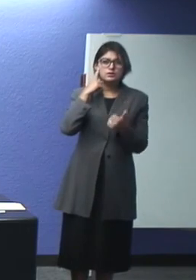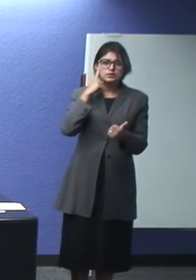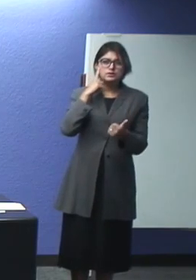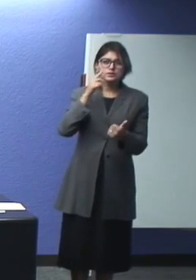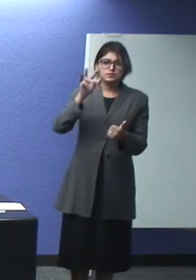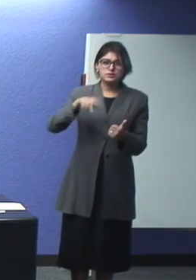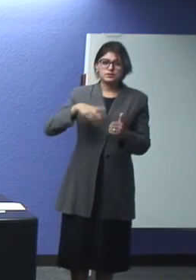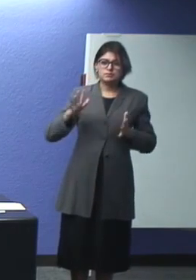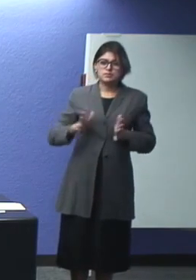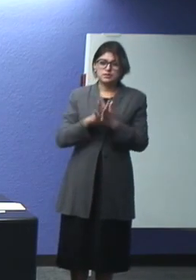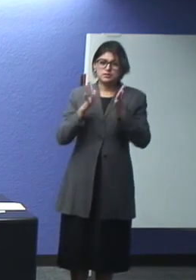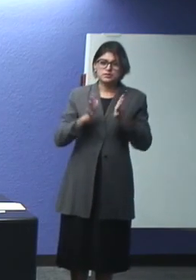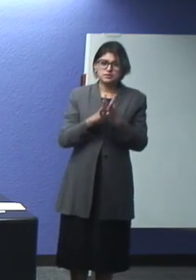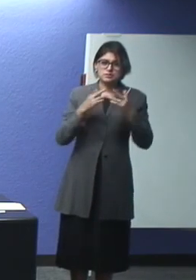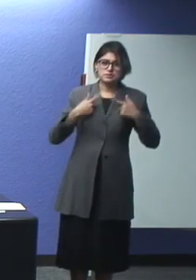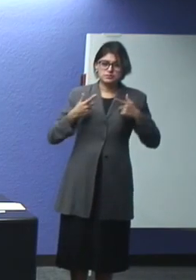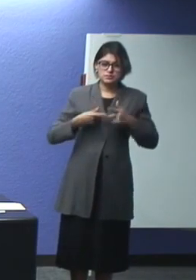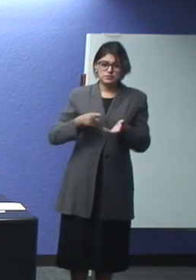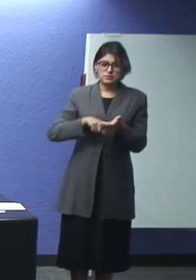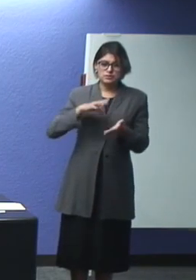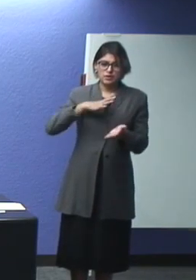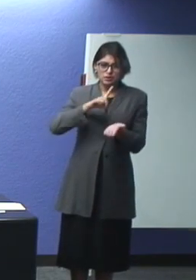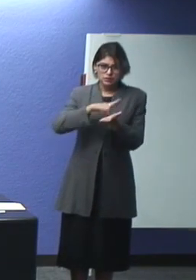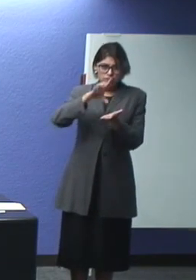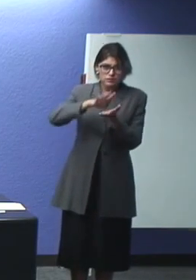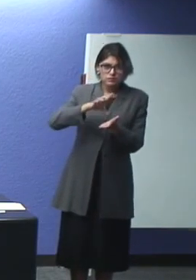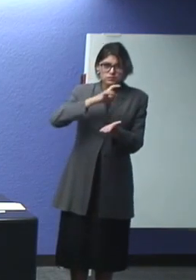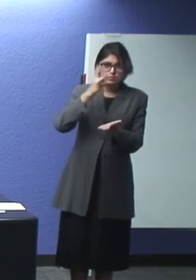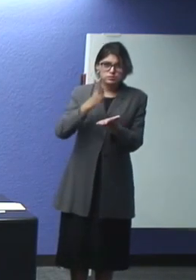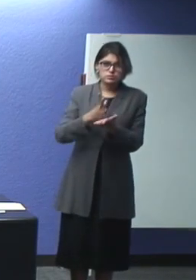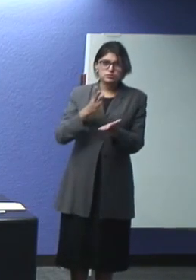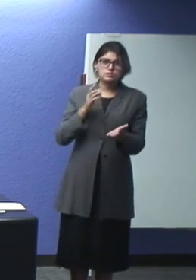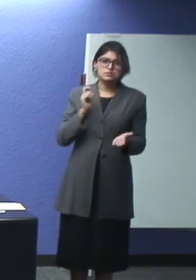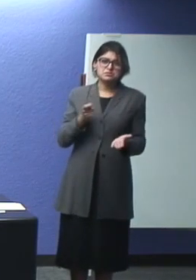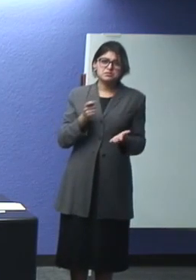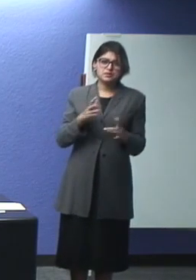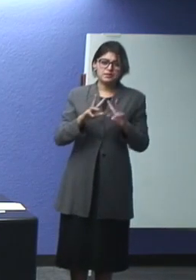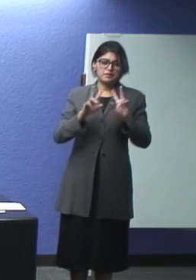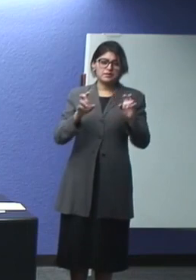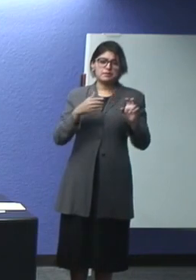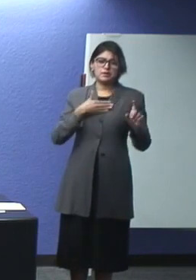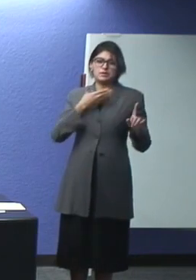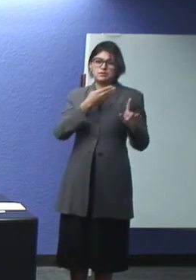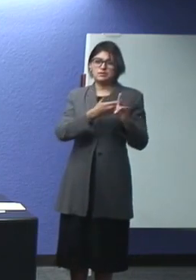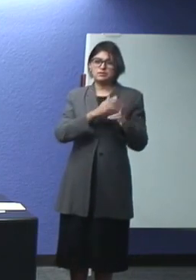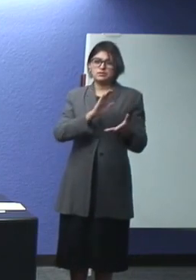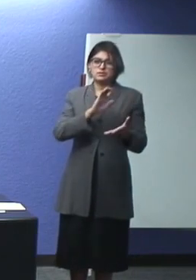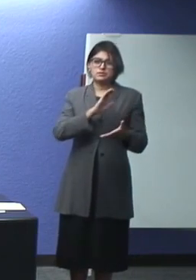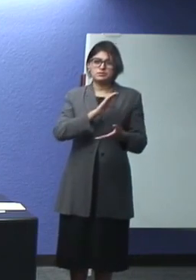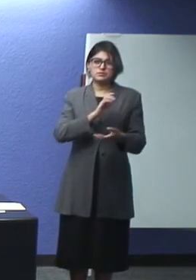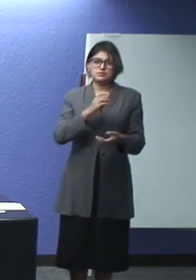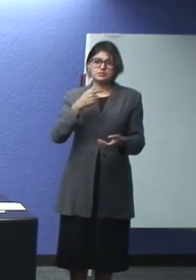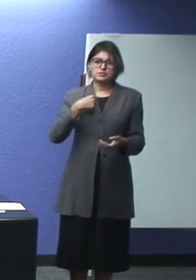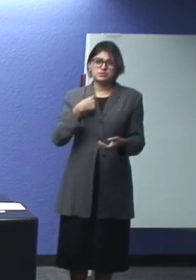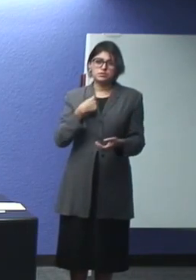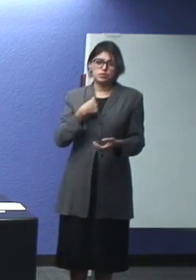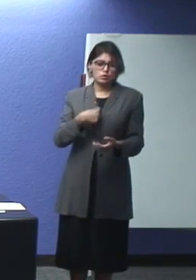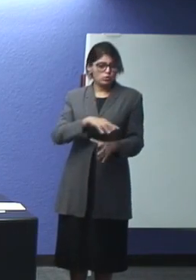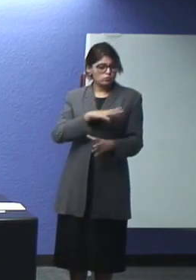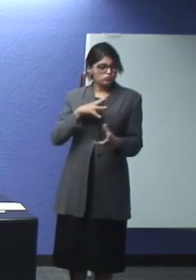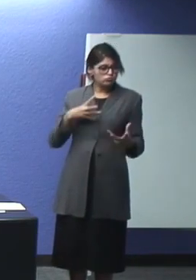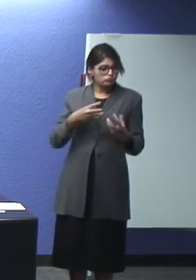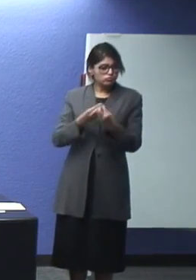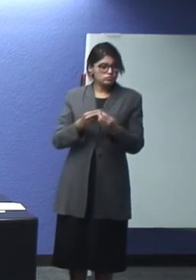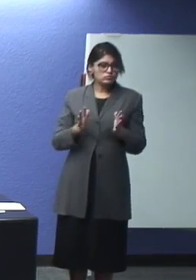que la participación de las personas con discapacidad no solo se quedó en ese lema de la convención de nada de nosotras y nosotras, sino incluso